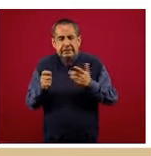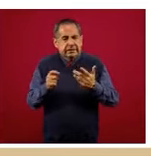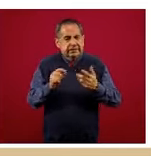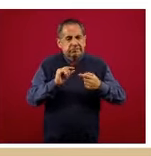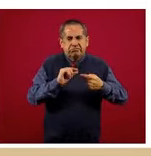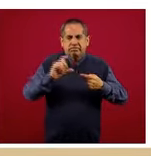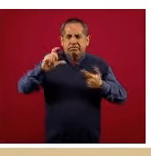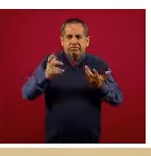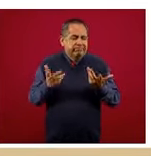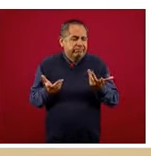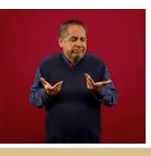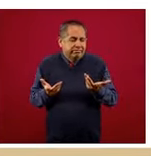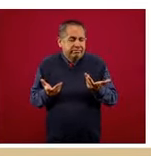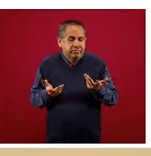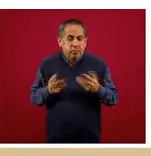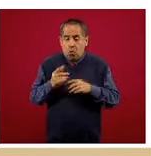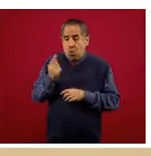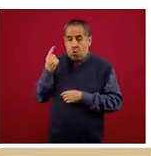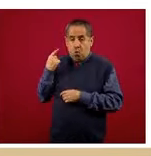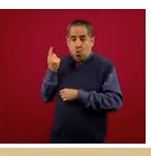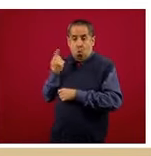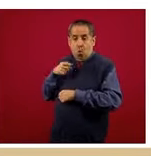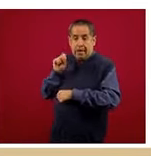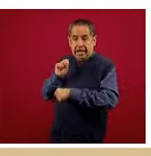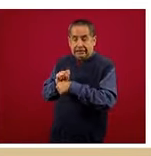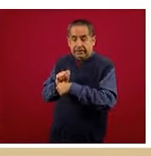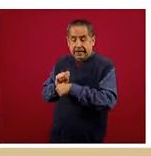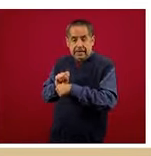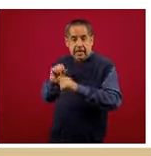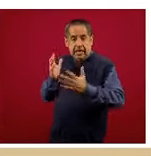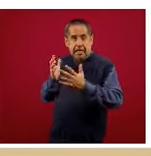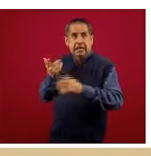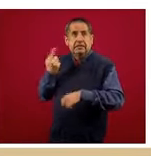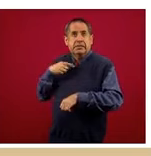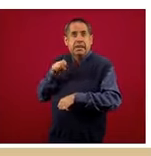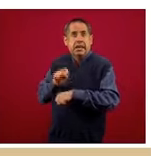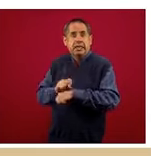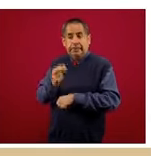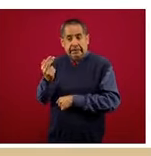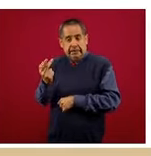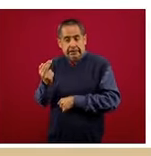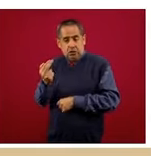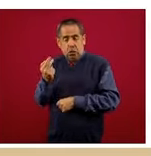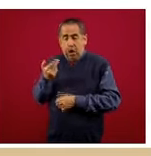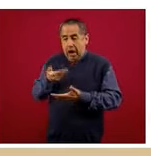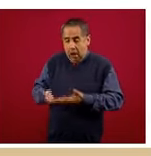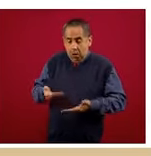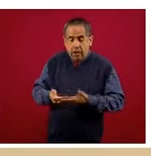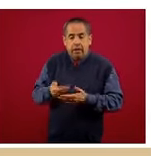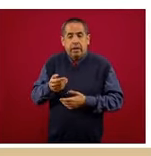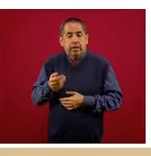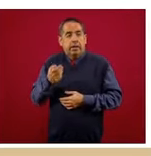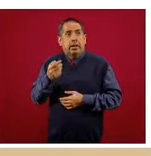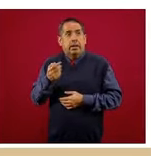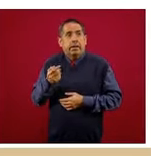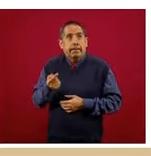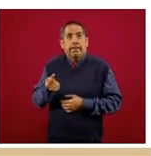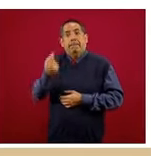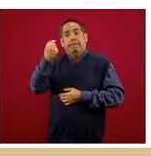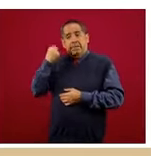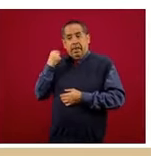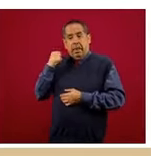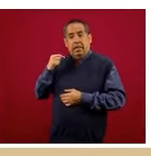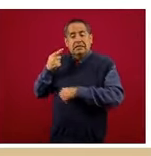curva en relación de la última semana graficada, que es la 25, en relación a la semana anterior, que sería la